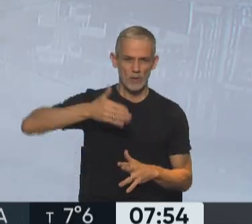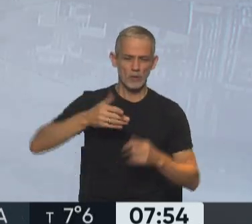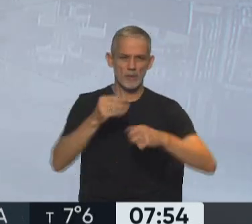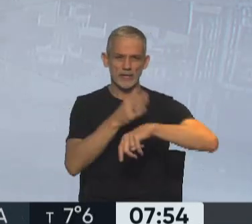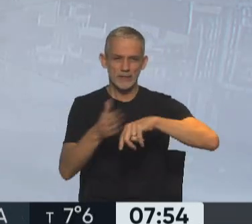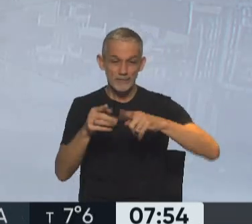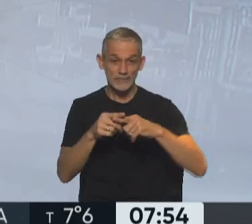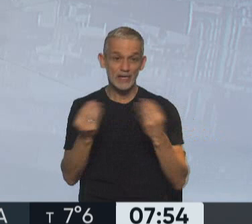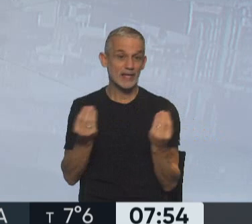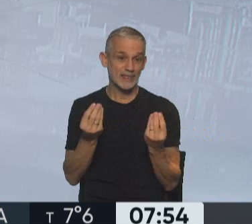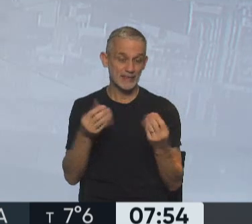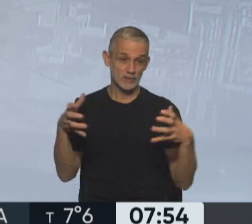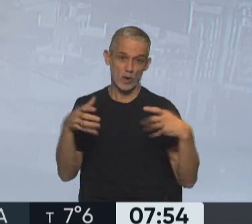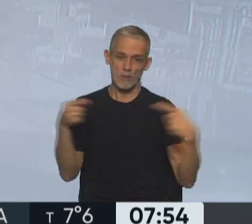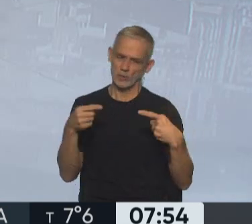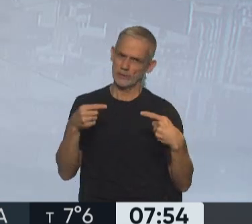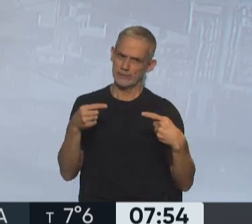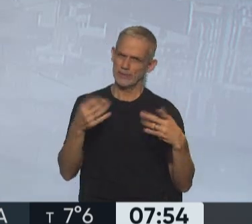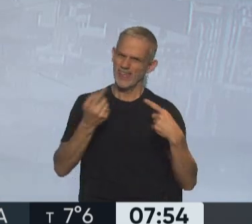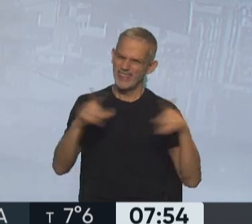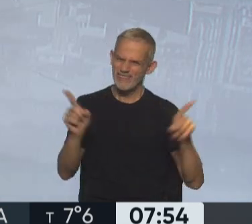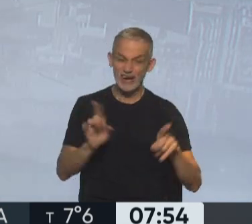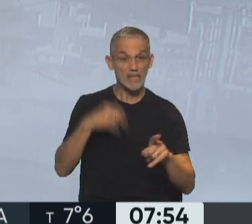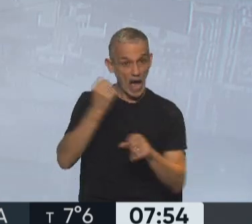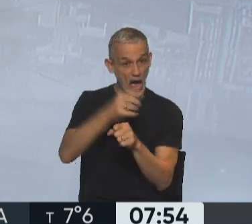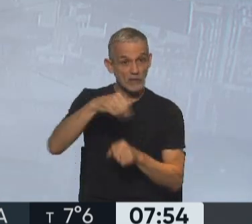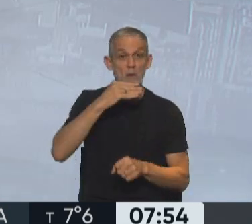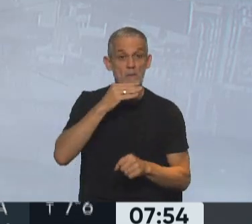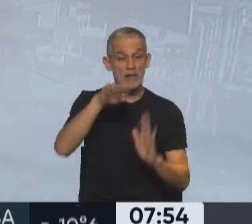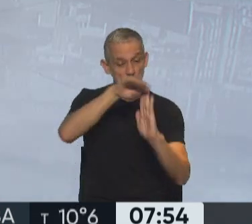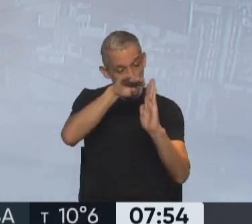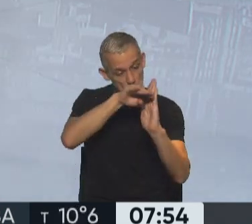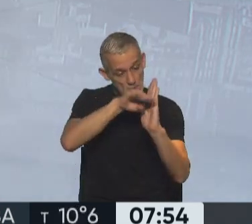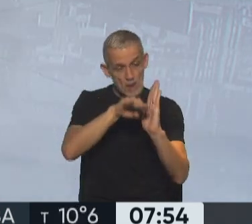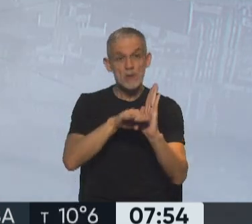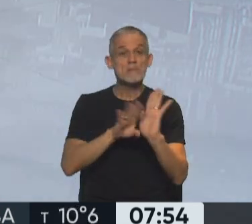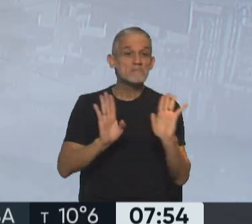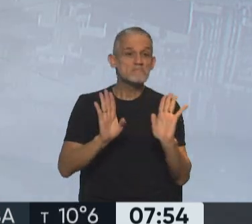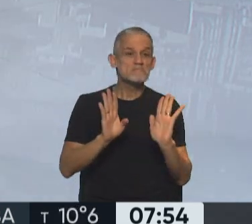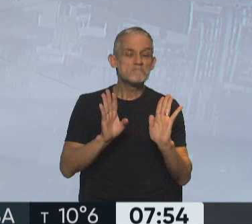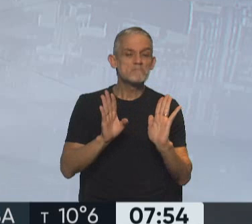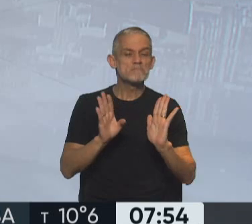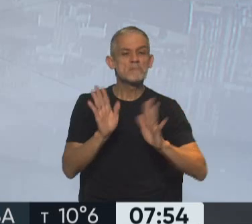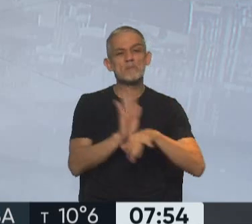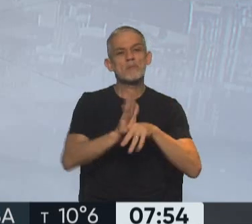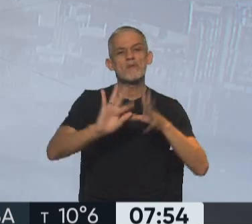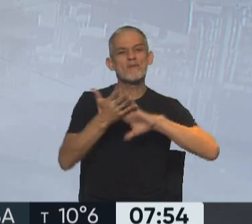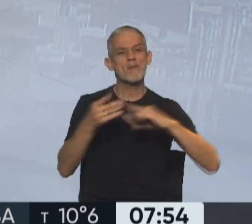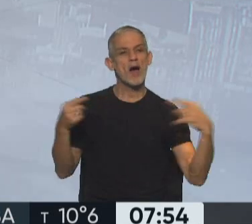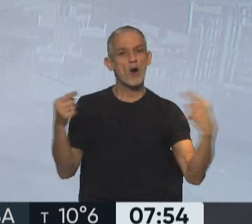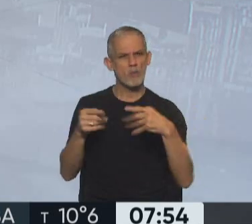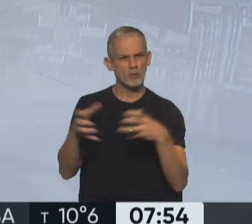porque ¿cómo trata? Hay un cambio de eje. Hasta ahora, todo lo que está diciendo Massa, en buena medida, era el lenguaje que utilizaba la